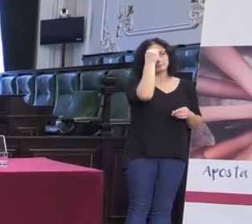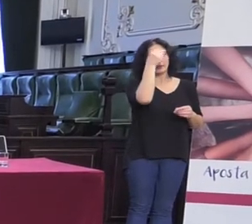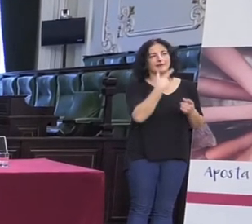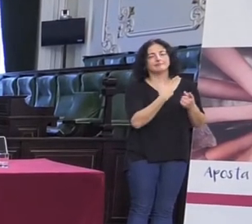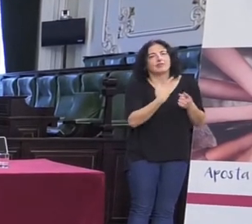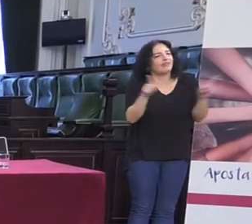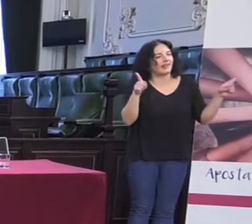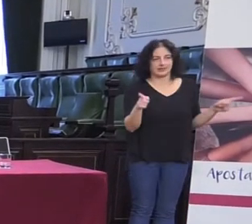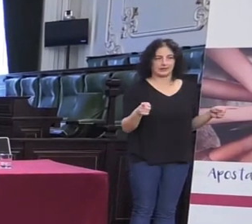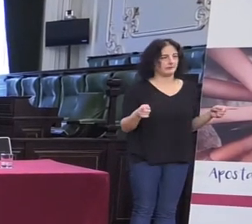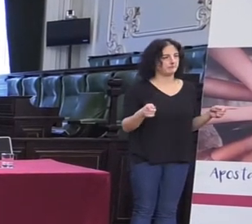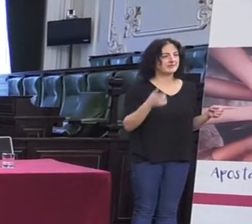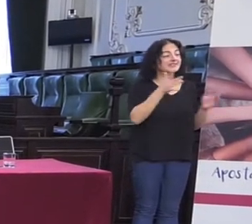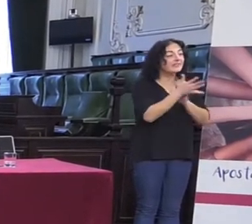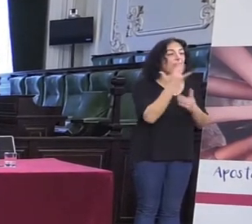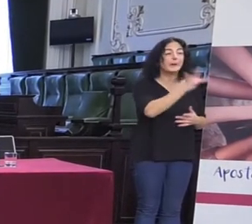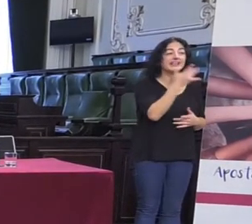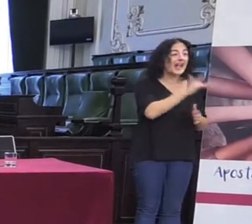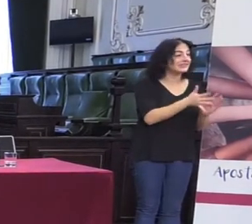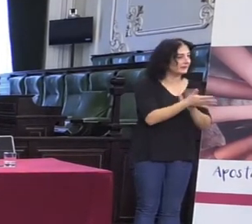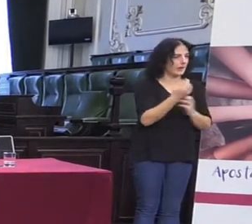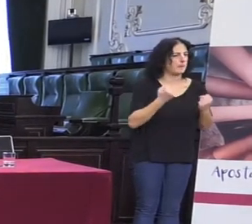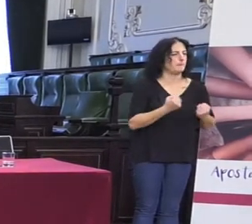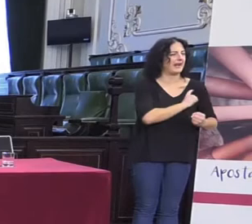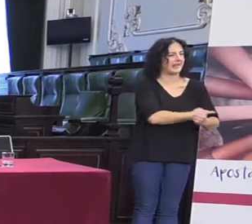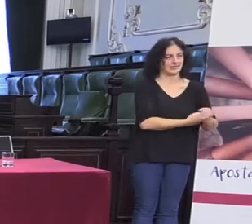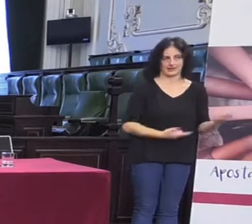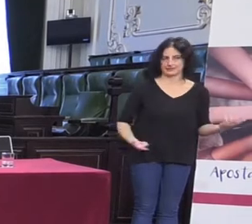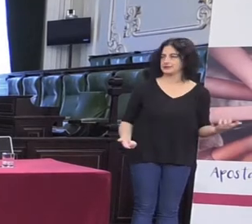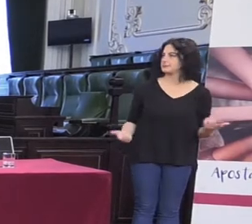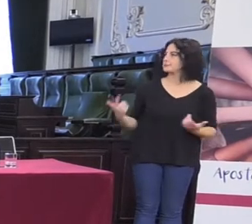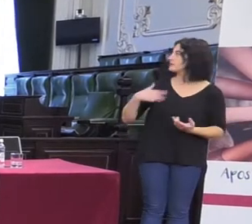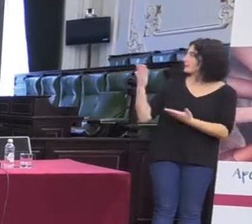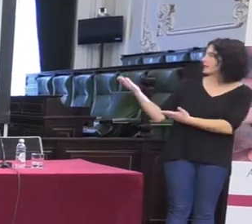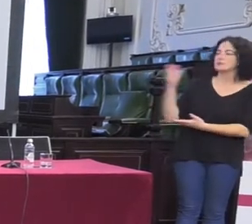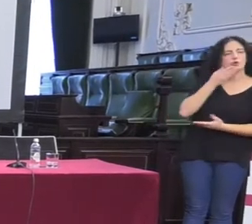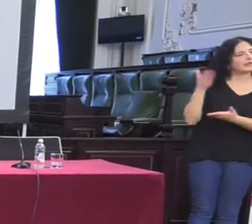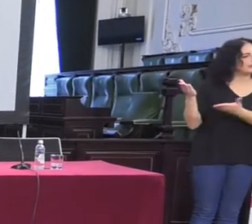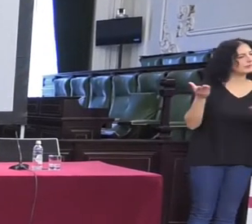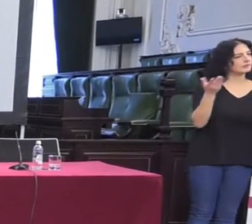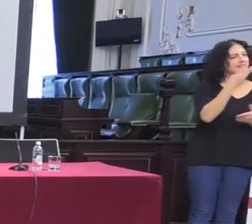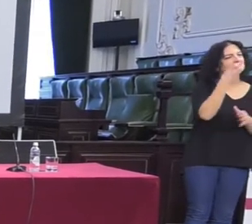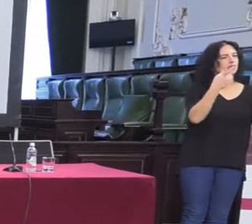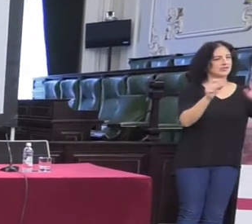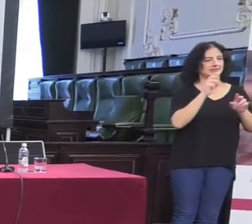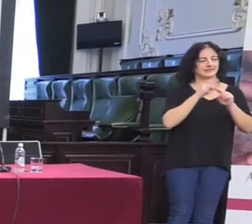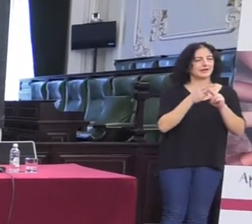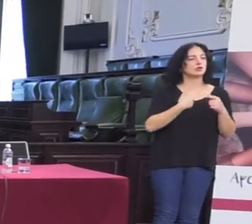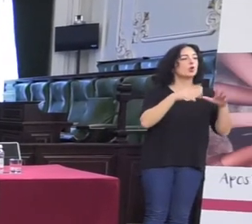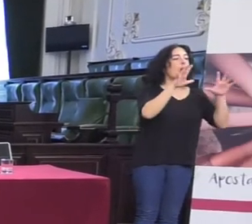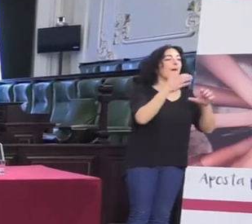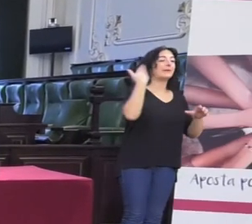que brillar es de valientes. Yo os invito a pensar así, mirad, un 360. Yo aprendo